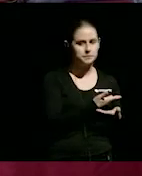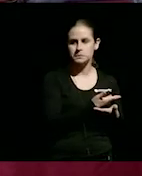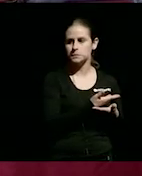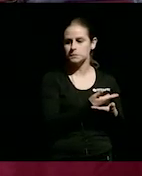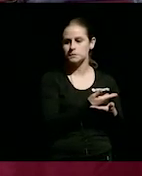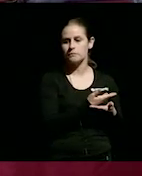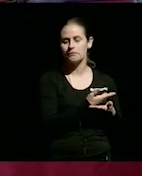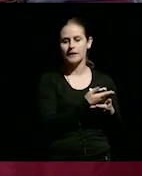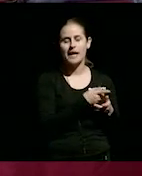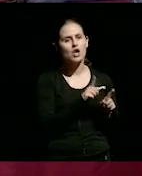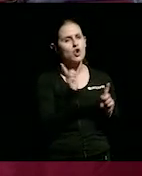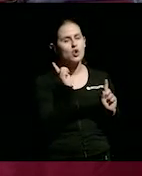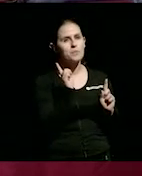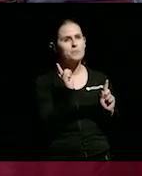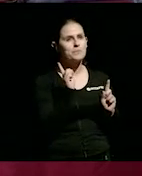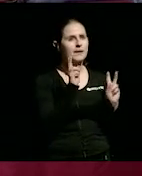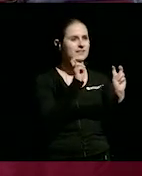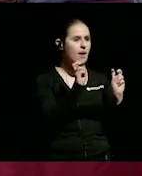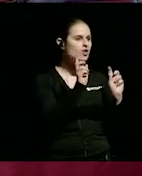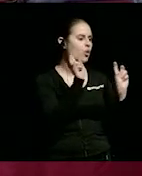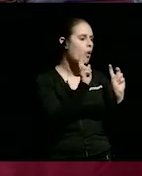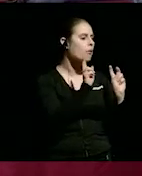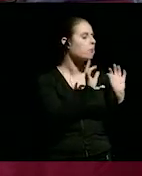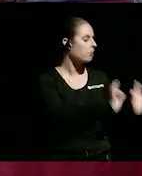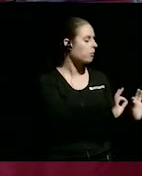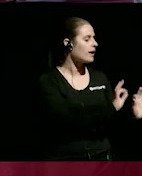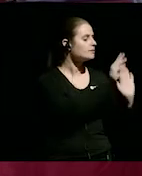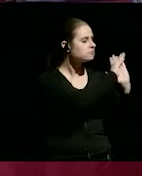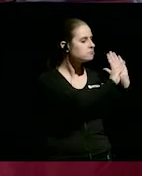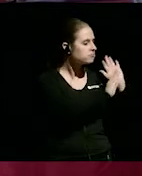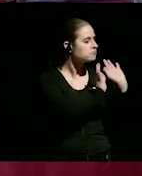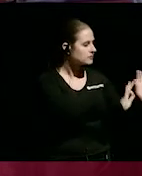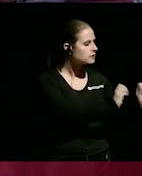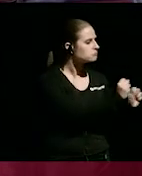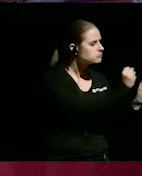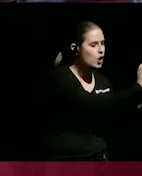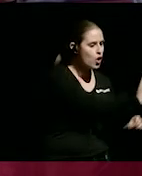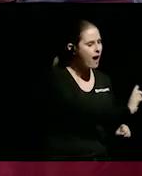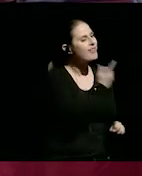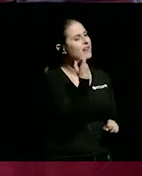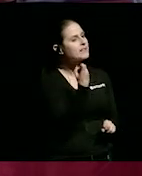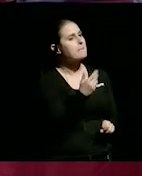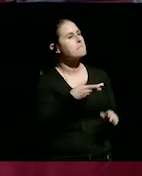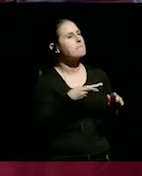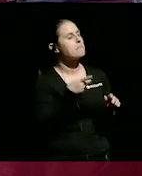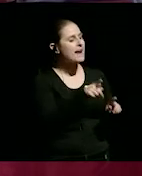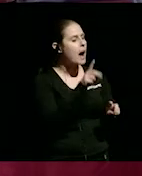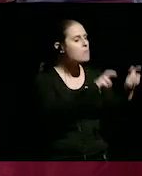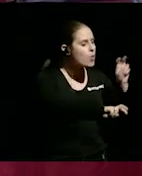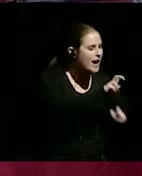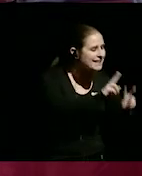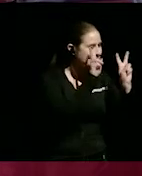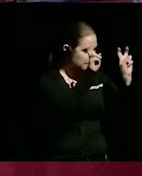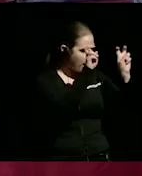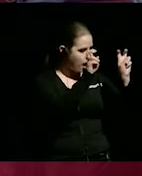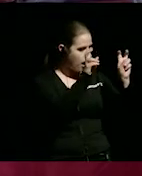no bastaba con hacer ciertas cosas, los ayudó en el espacio a buscar su propio lugar